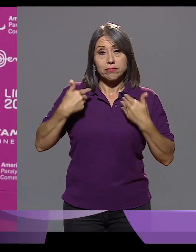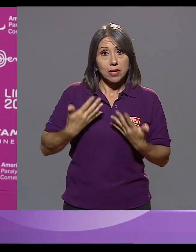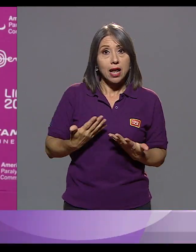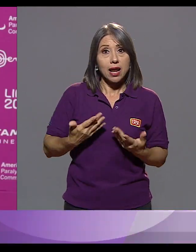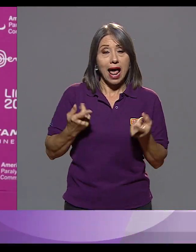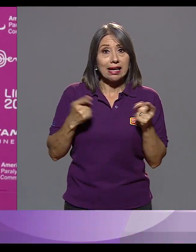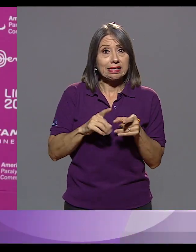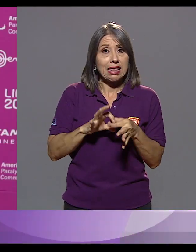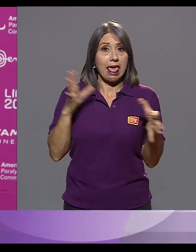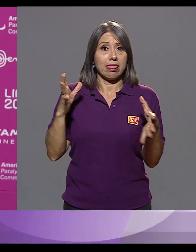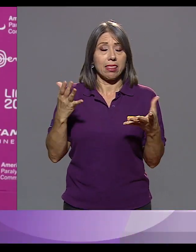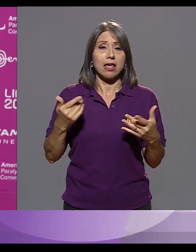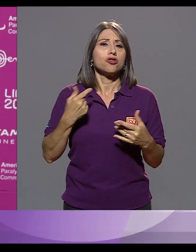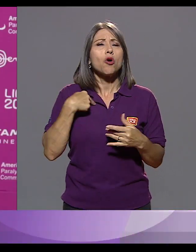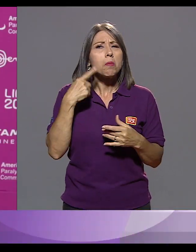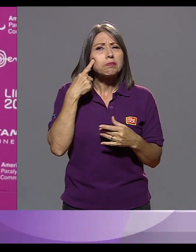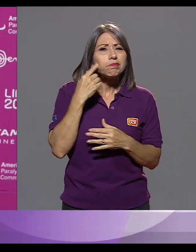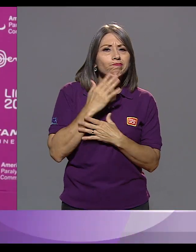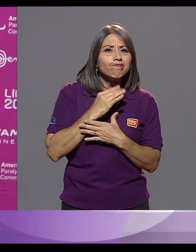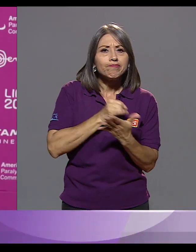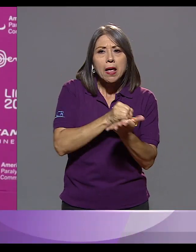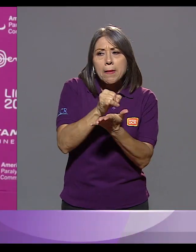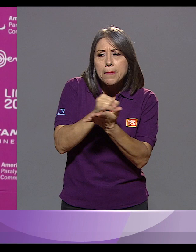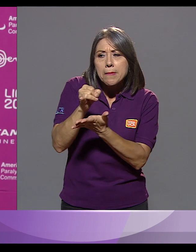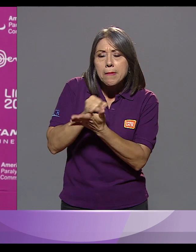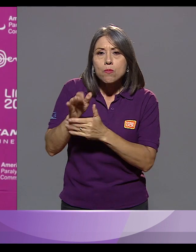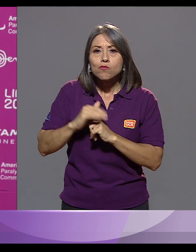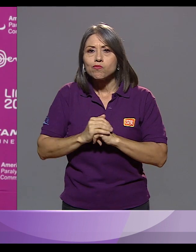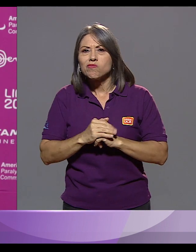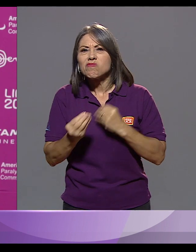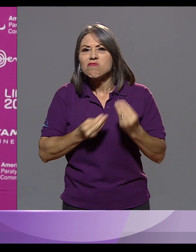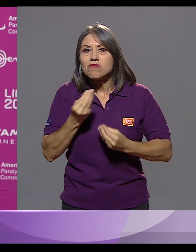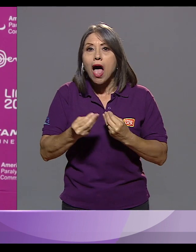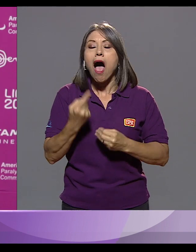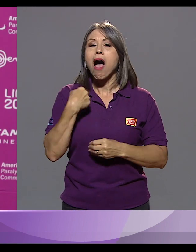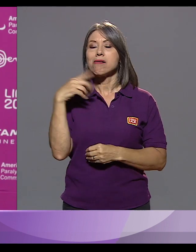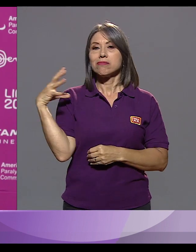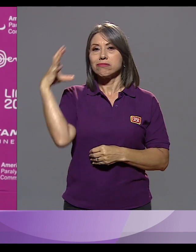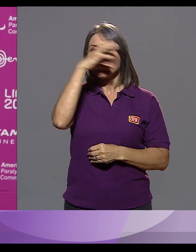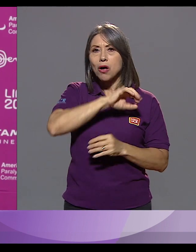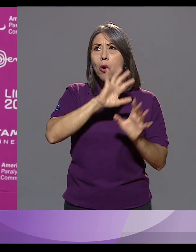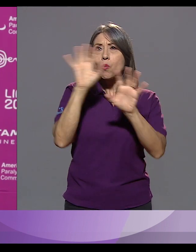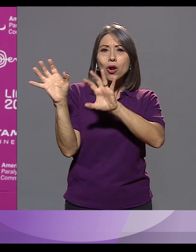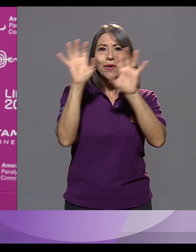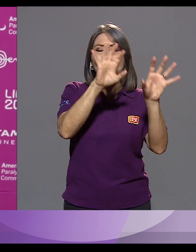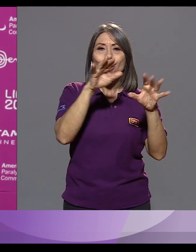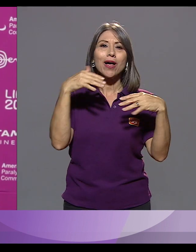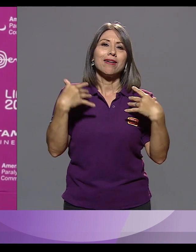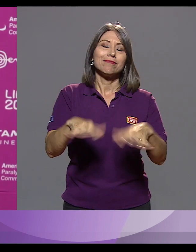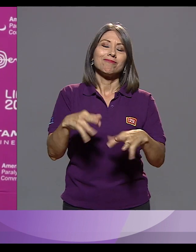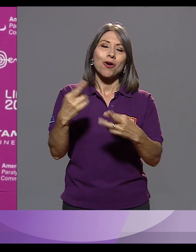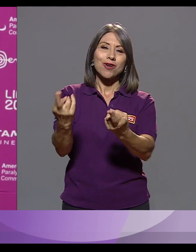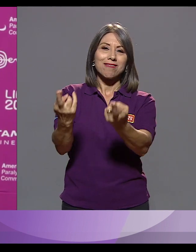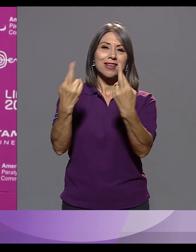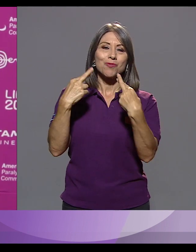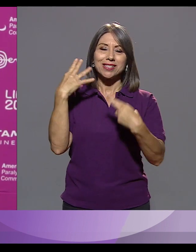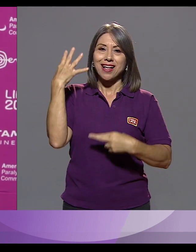empiezo a investigar si existen disciplinas y encuentro que está el voleibol. Y para mí eso fue una respuesta hermosa,